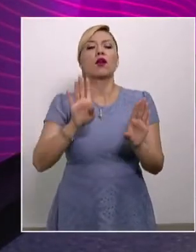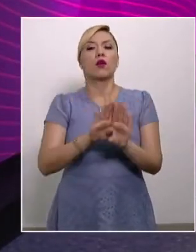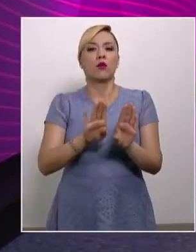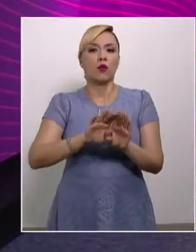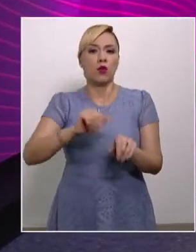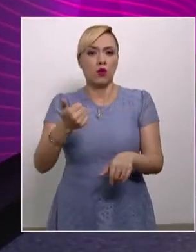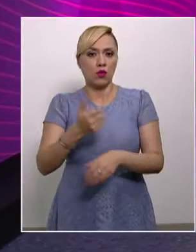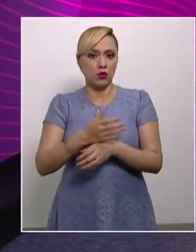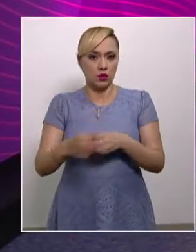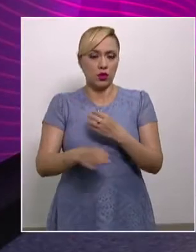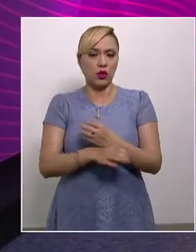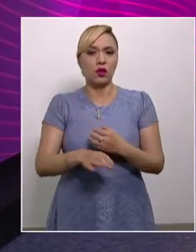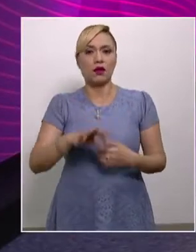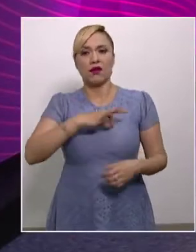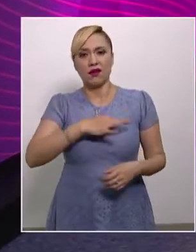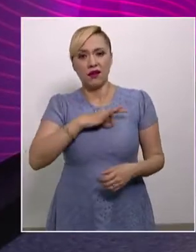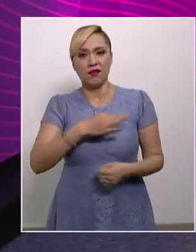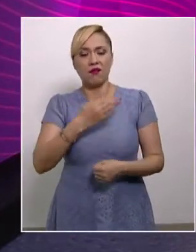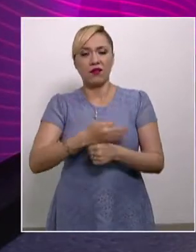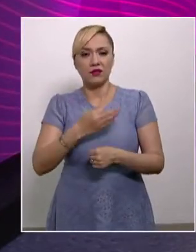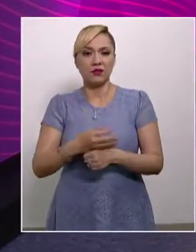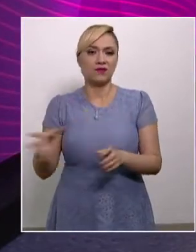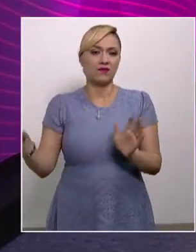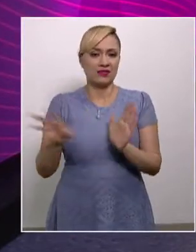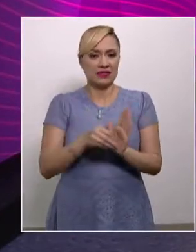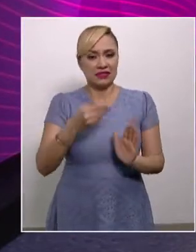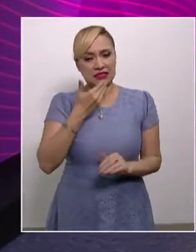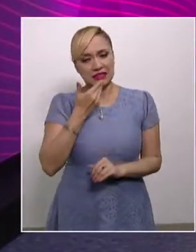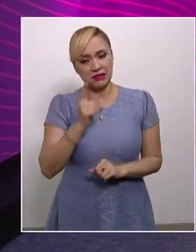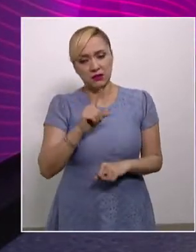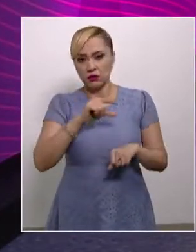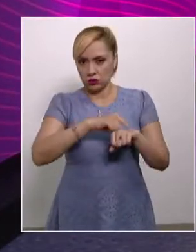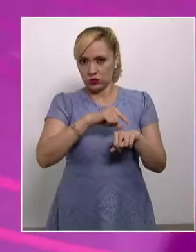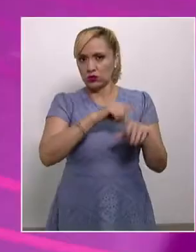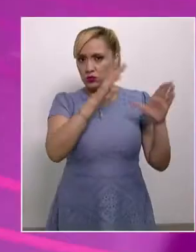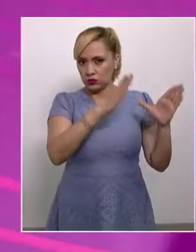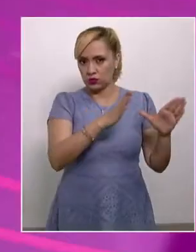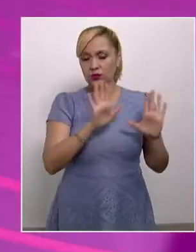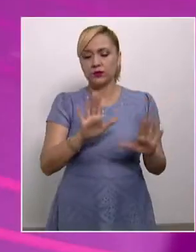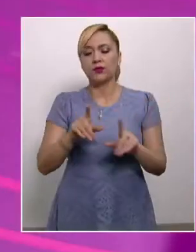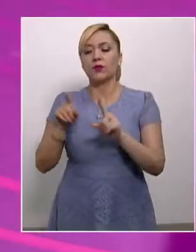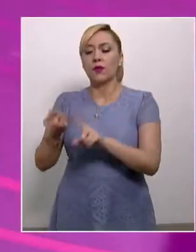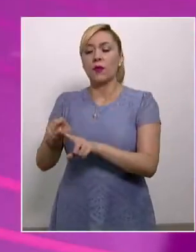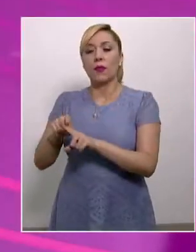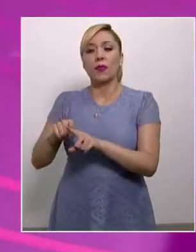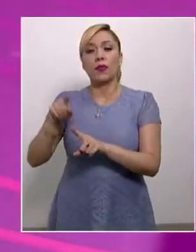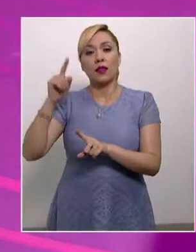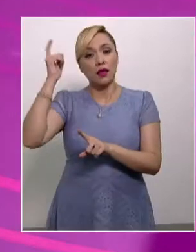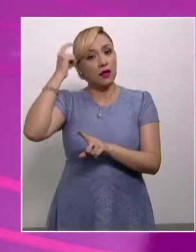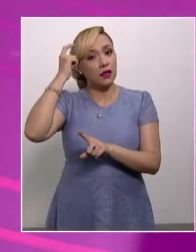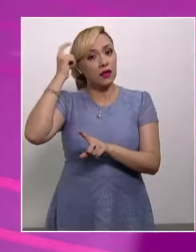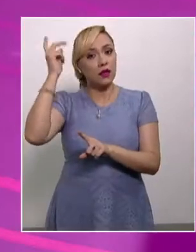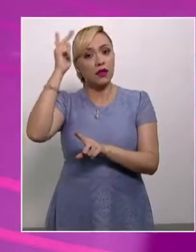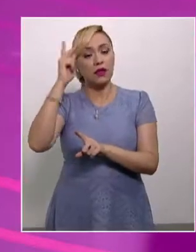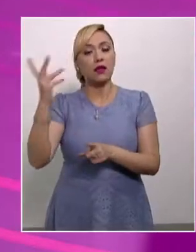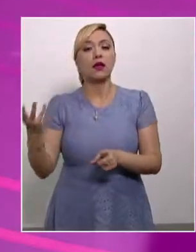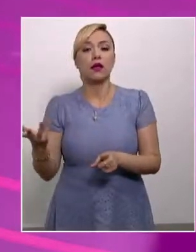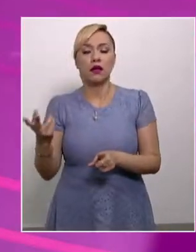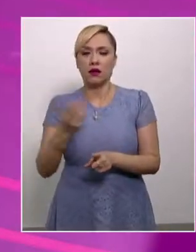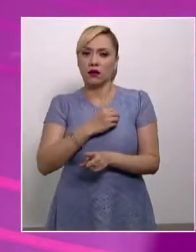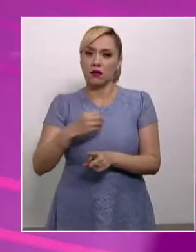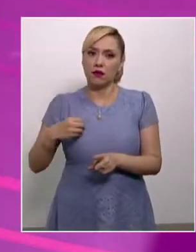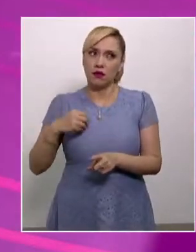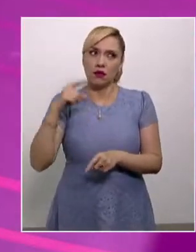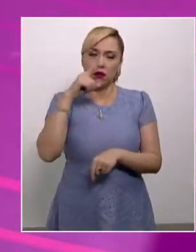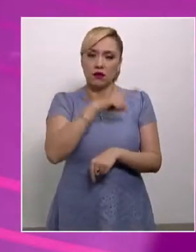de implicaciones o infecciones que tengan que ver. Eso es en lo médico, pero en lo emocional muchas veces lo que se enfrentan es la obligación desde el sector salud